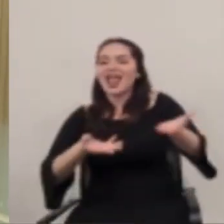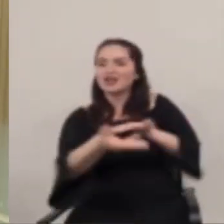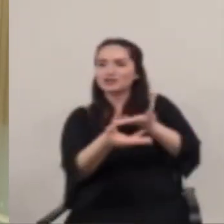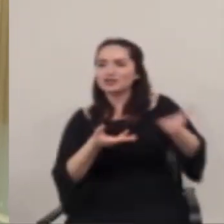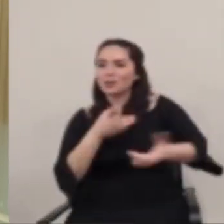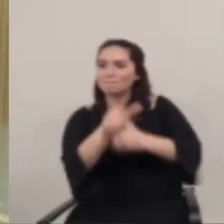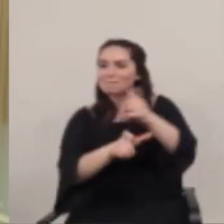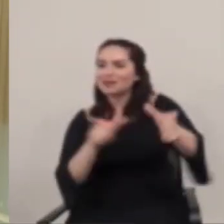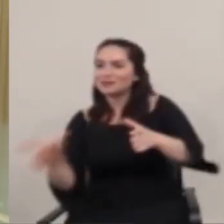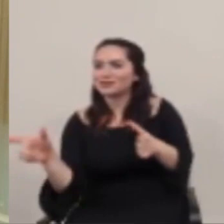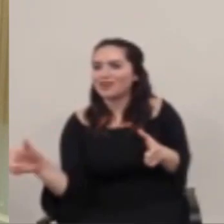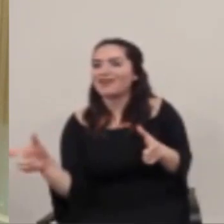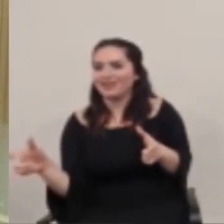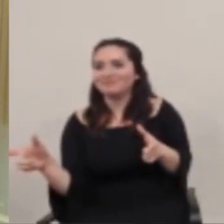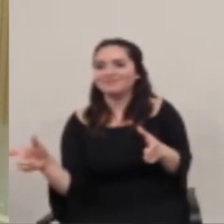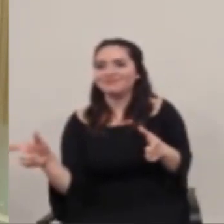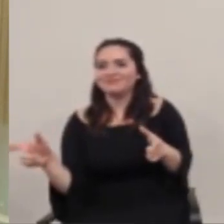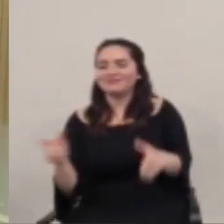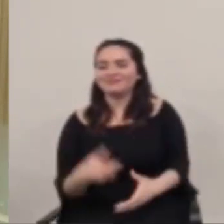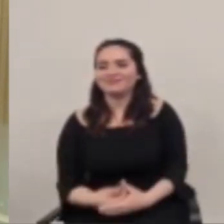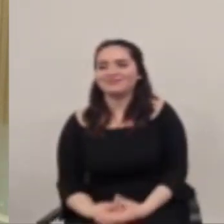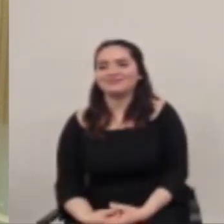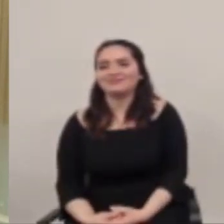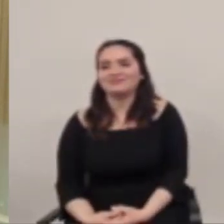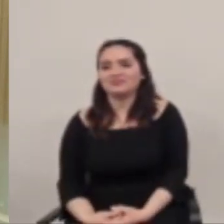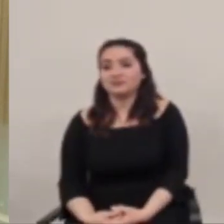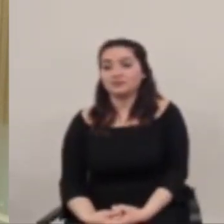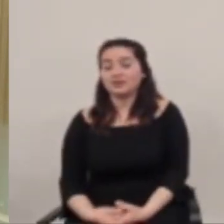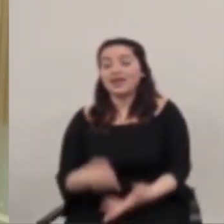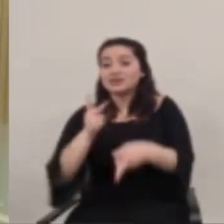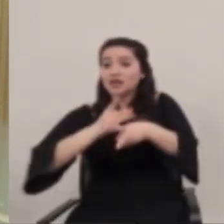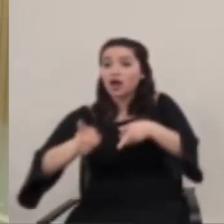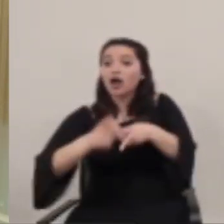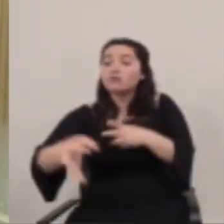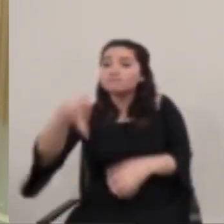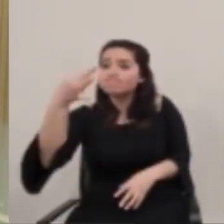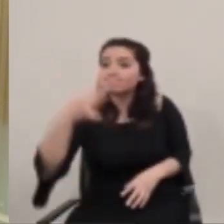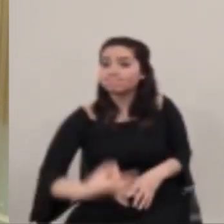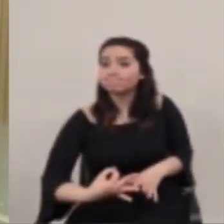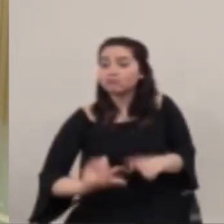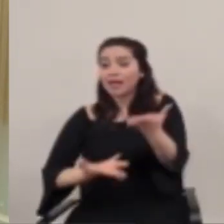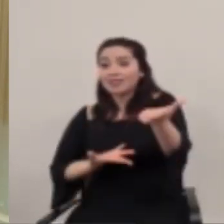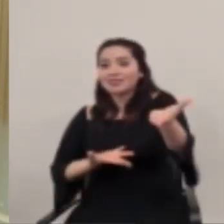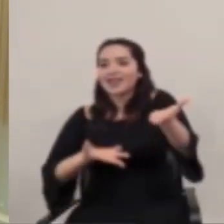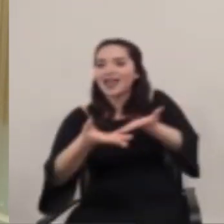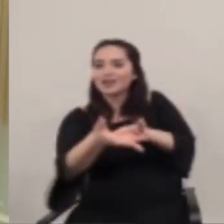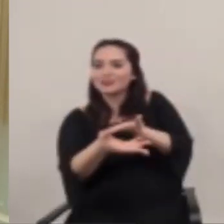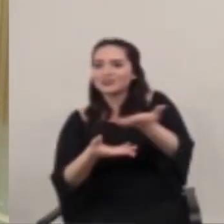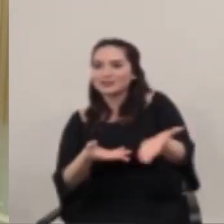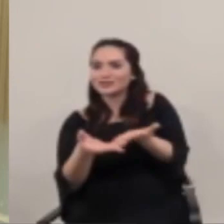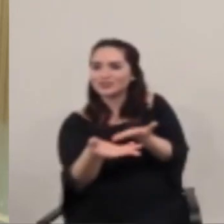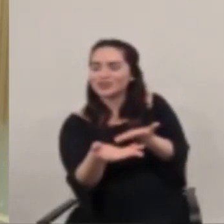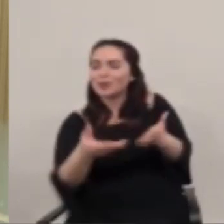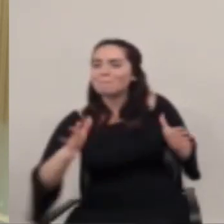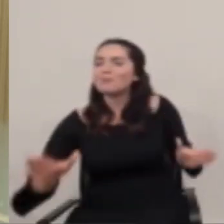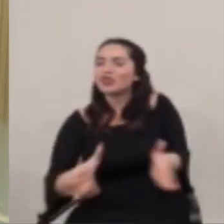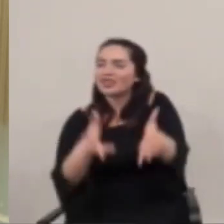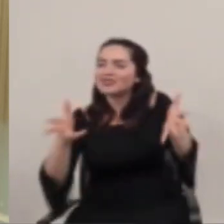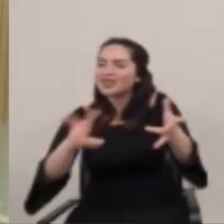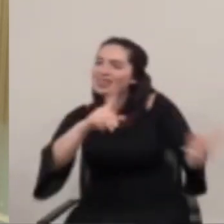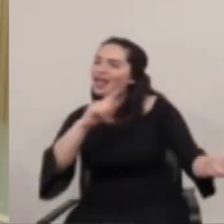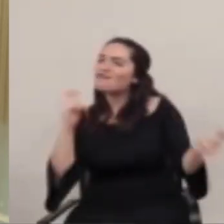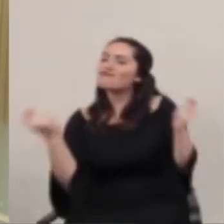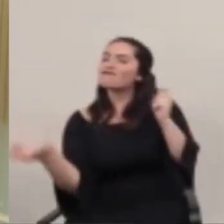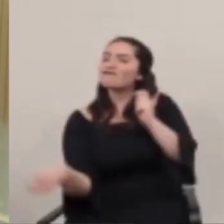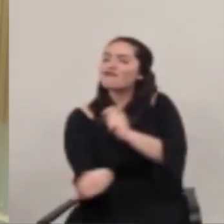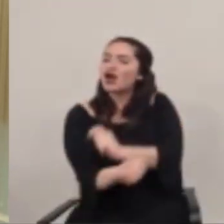lugar que estos habitan. Y para que se realice esta interacción, para que la energía en potencia se transforme en energía